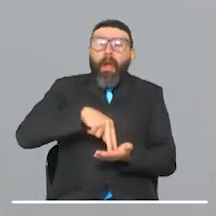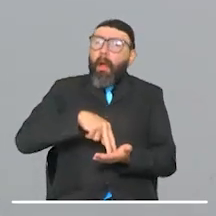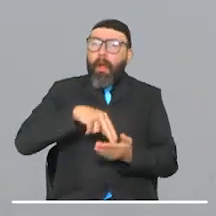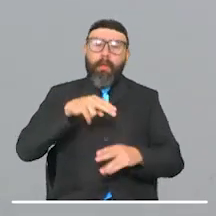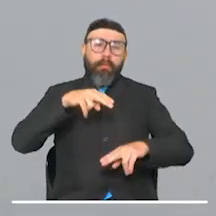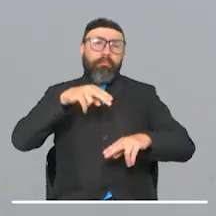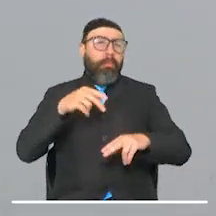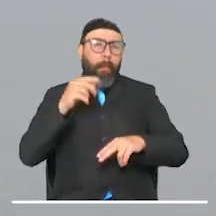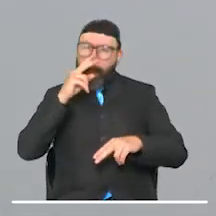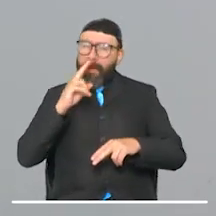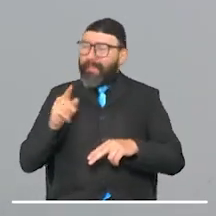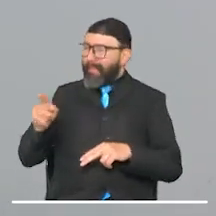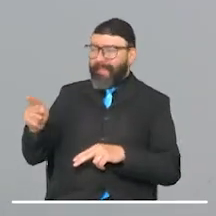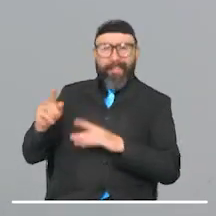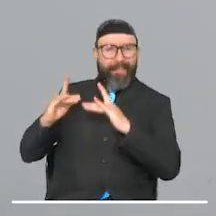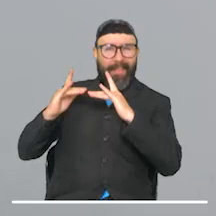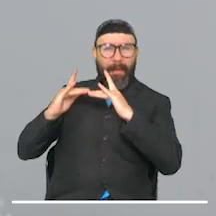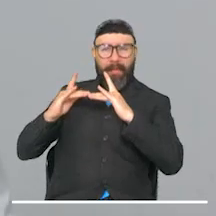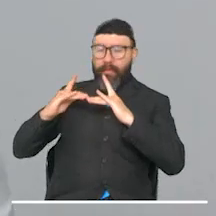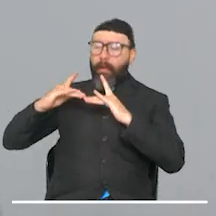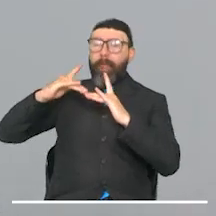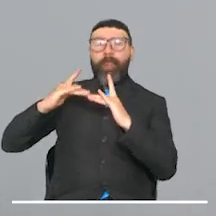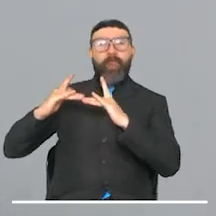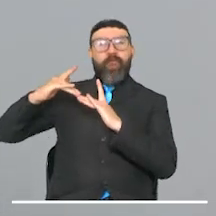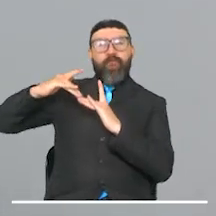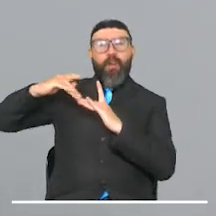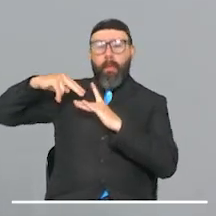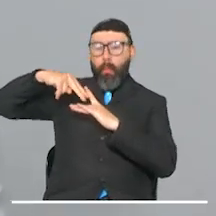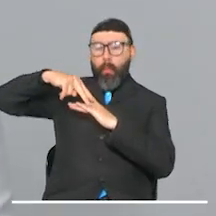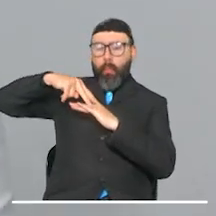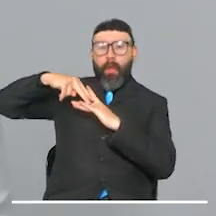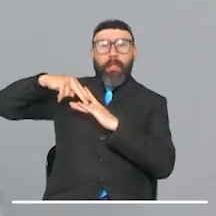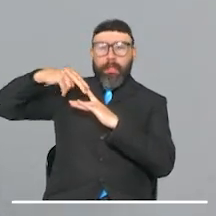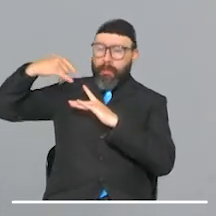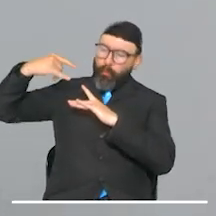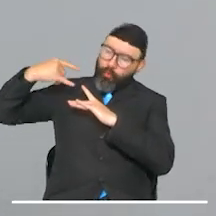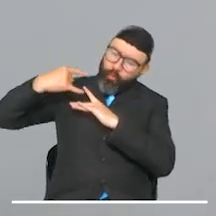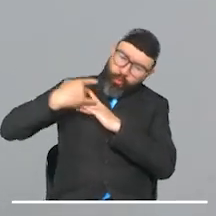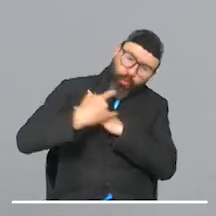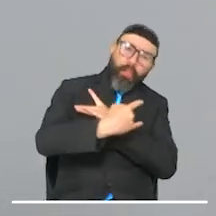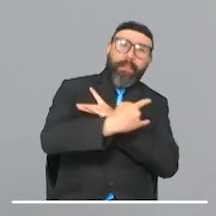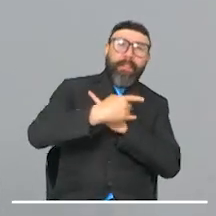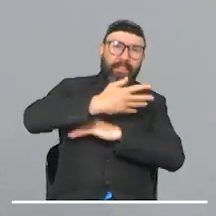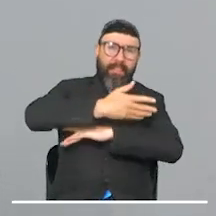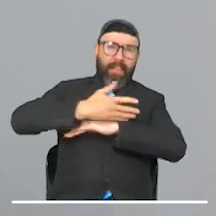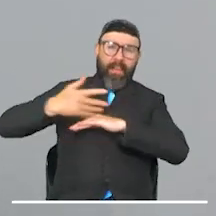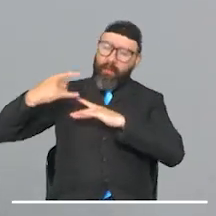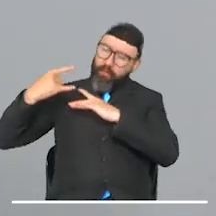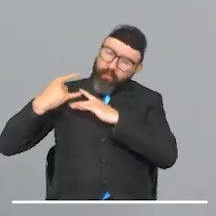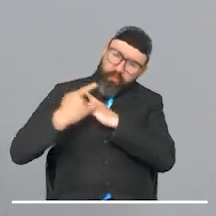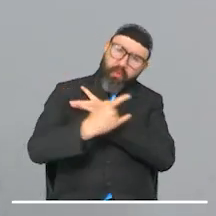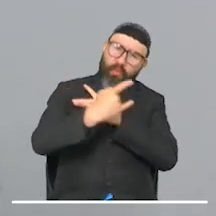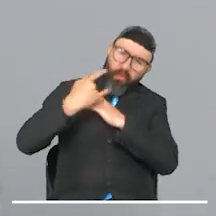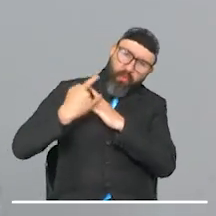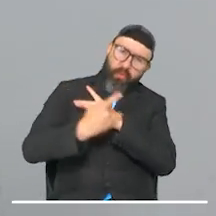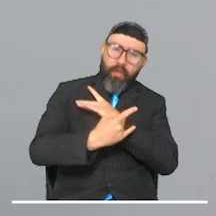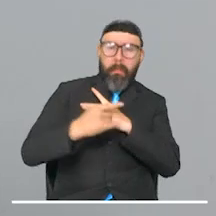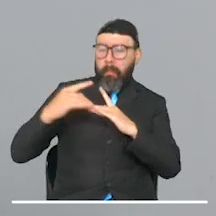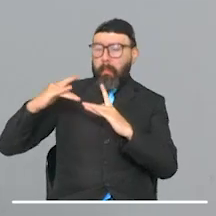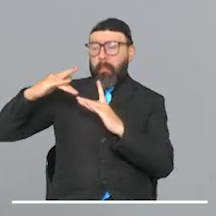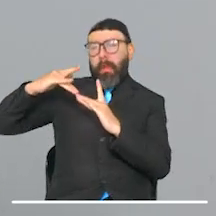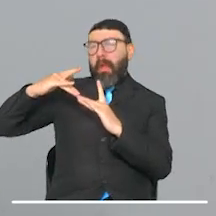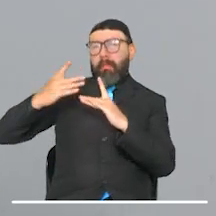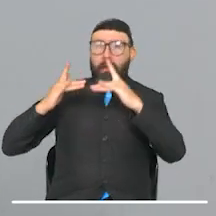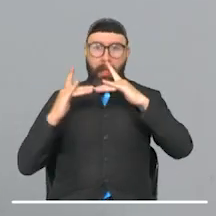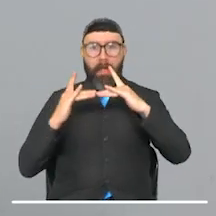como estas camillas que tenemos aquí al lado tratando de llevar toda la volemia si todo el volumen de sangre hacia las piernas en pacientes